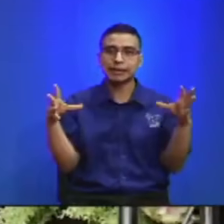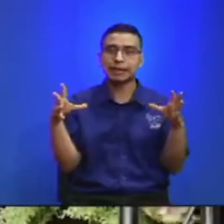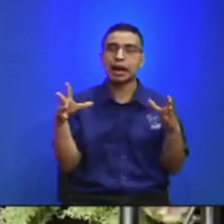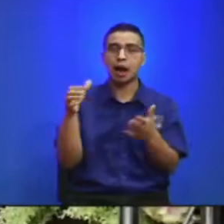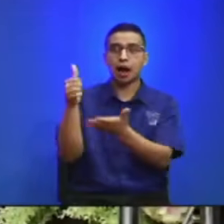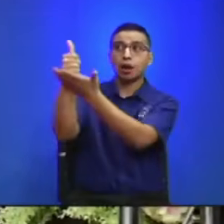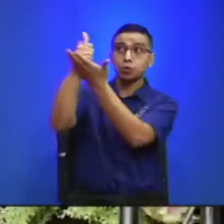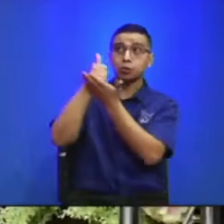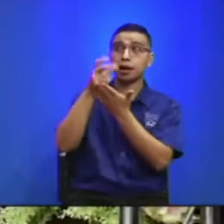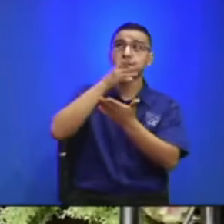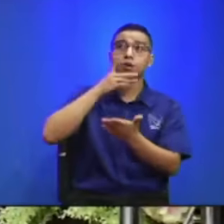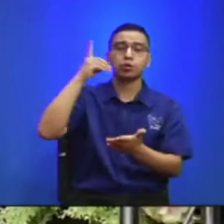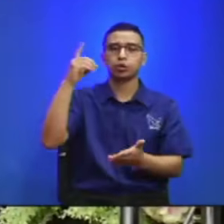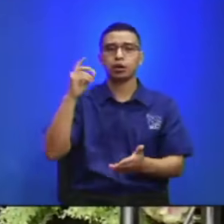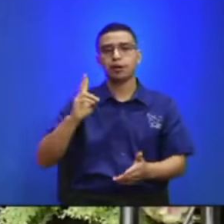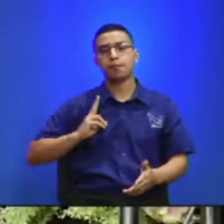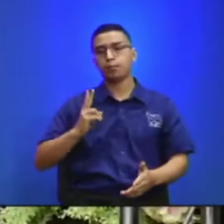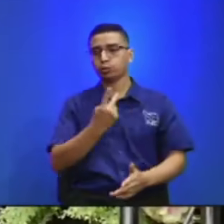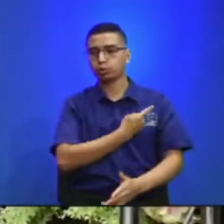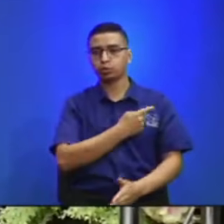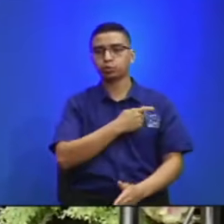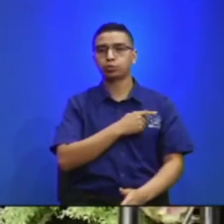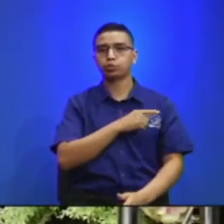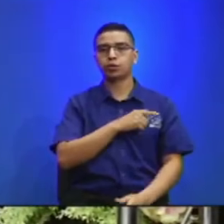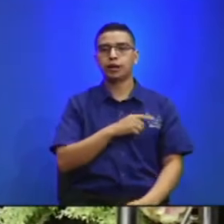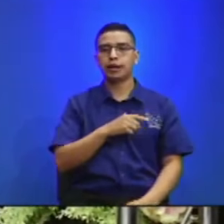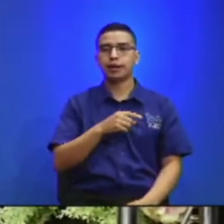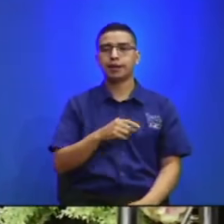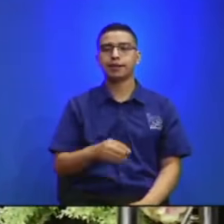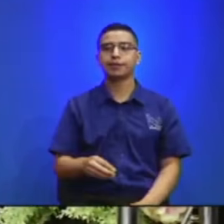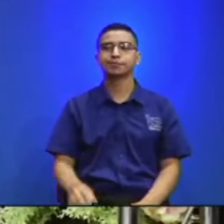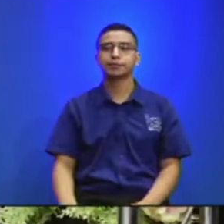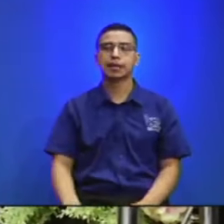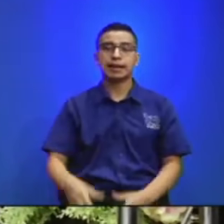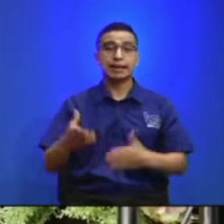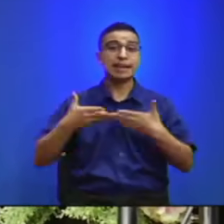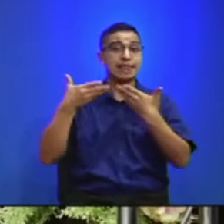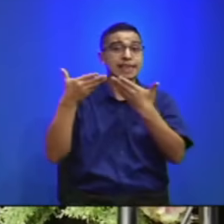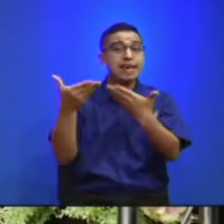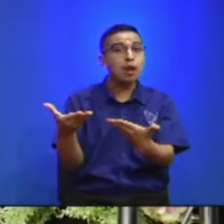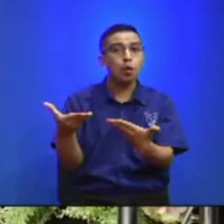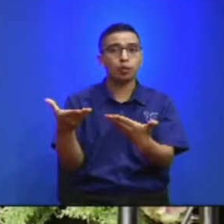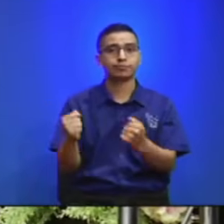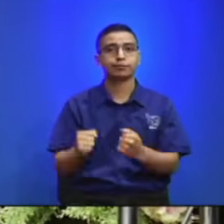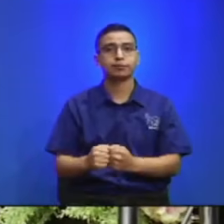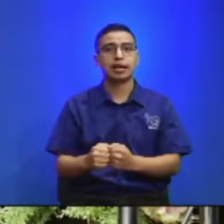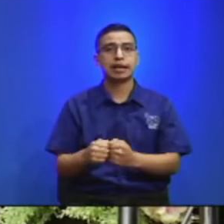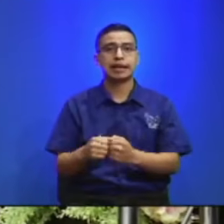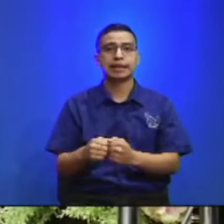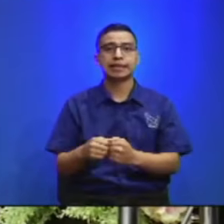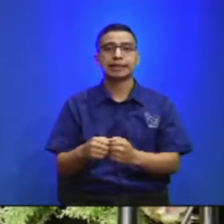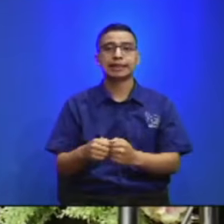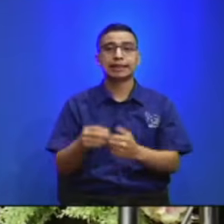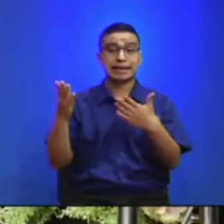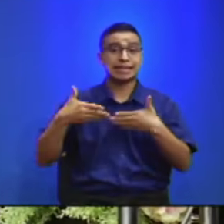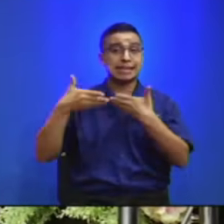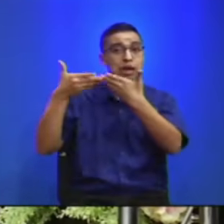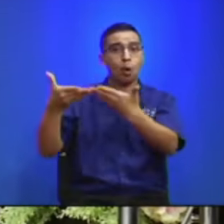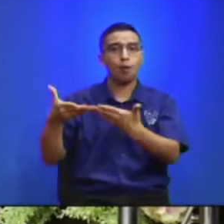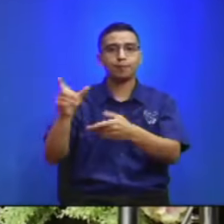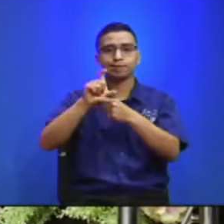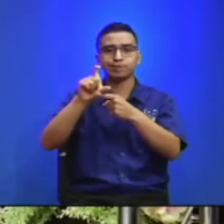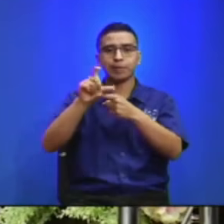a vosotros os fue concedidos concedido de la concesión celestial lo que habíamos